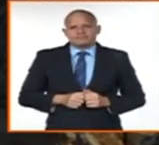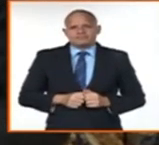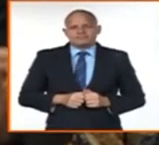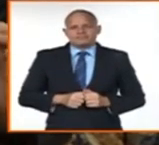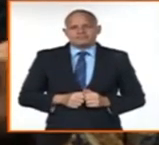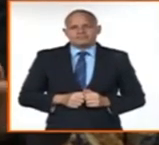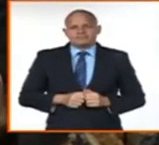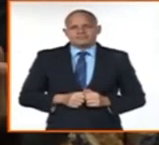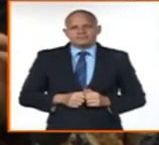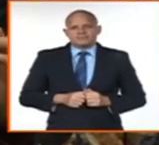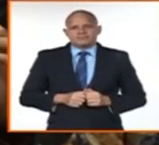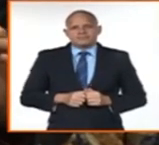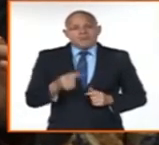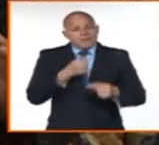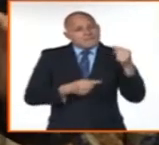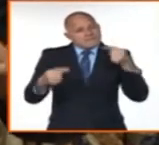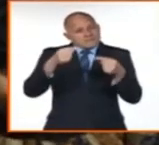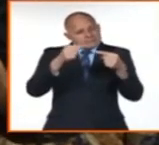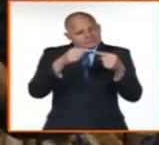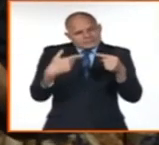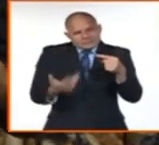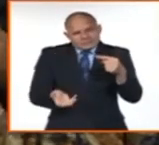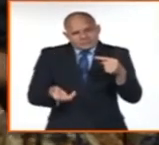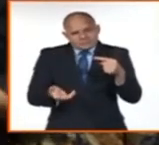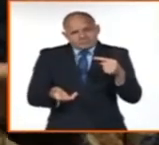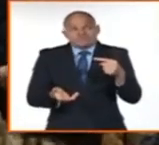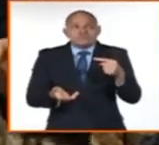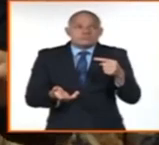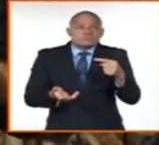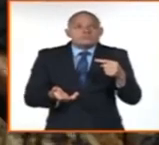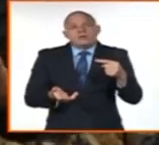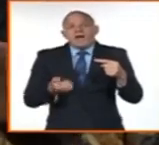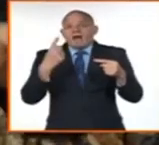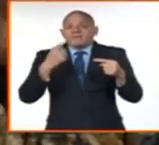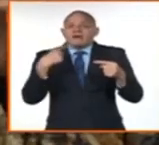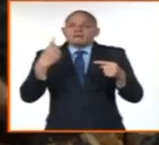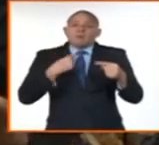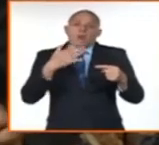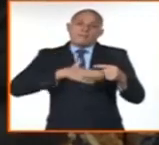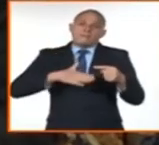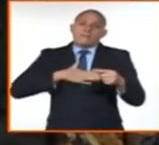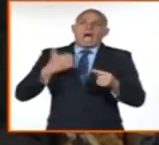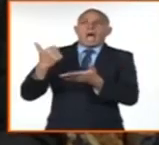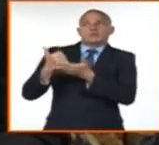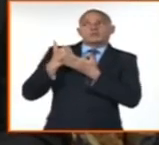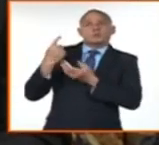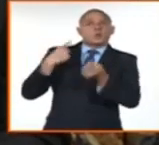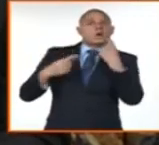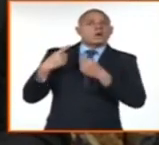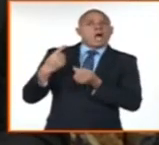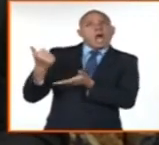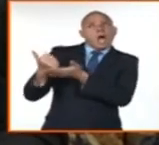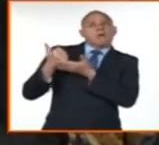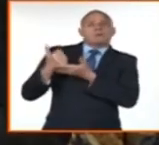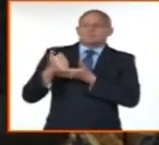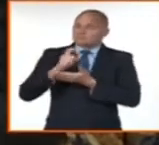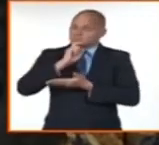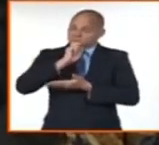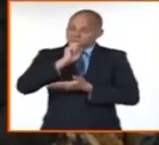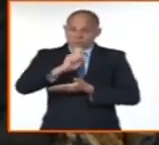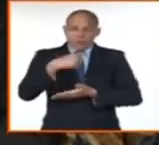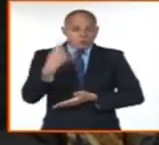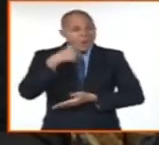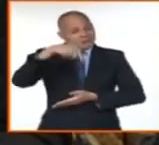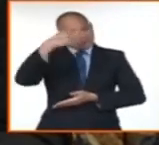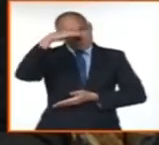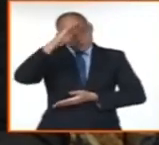el principal contenido de esa batalla económica es que tenemos que hacerlo por nosotros mismos, con ese concepto de resistencia creativa. Para eso hemos